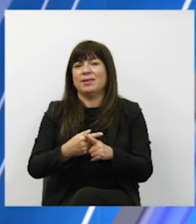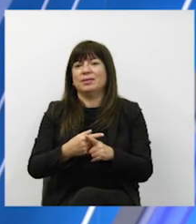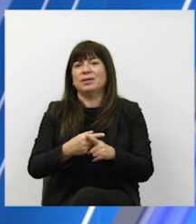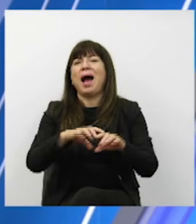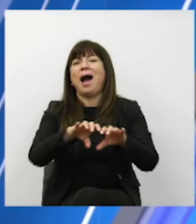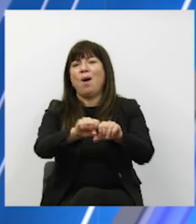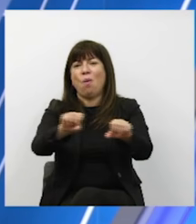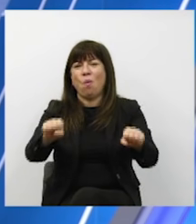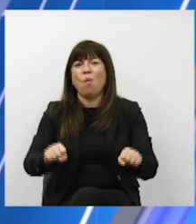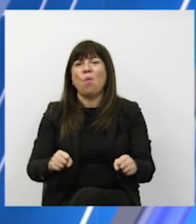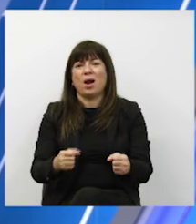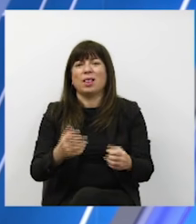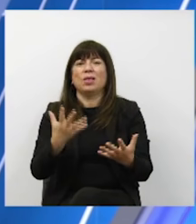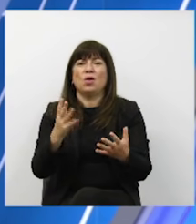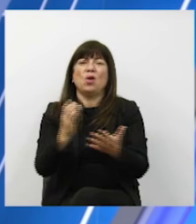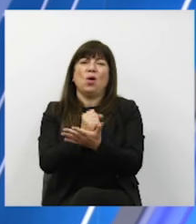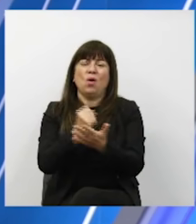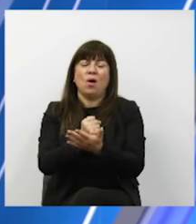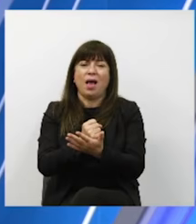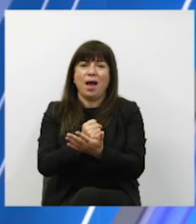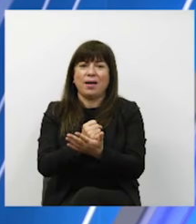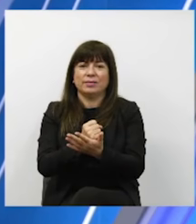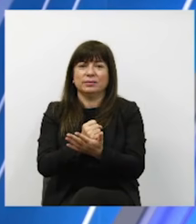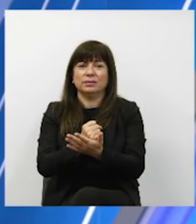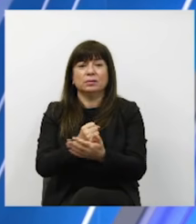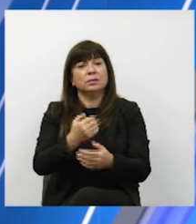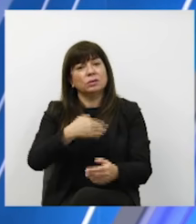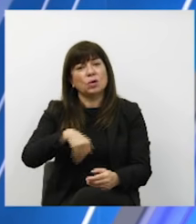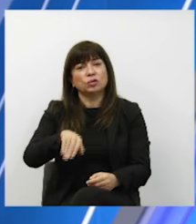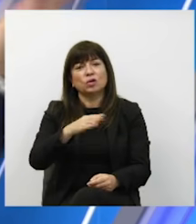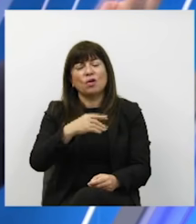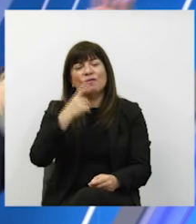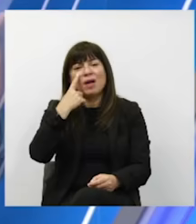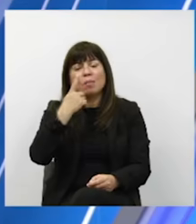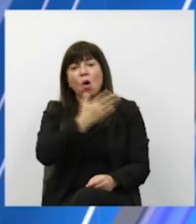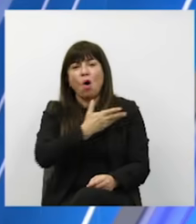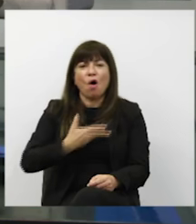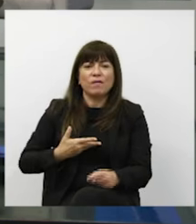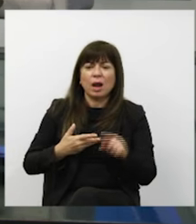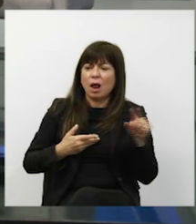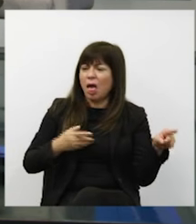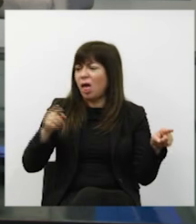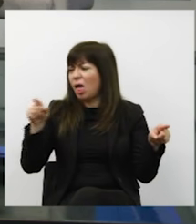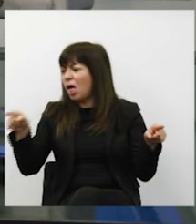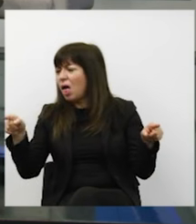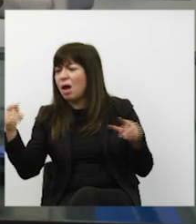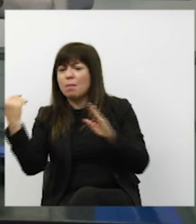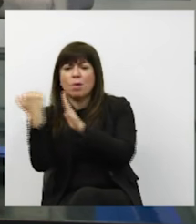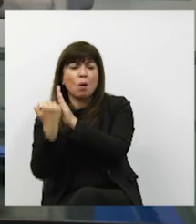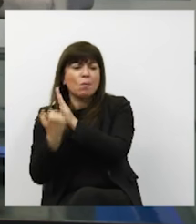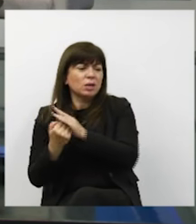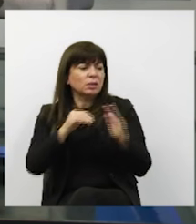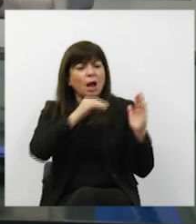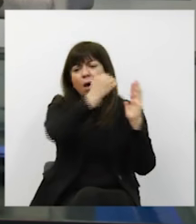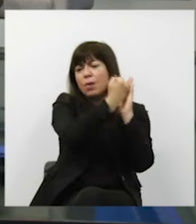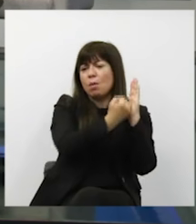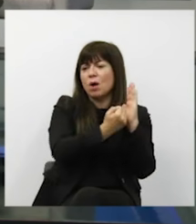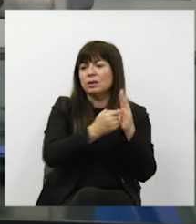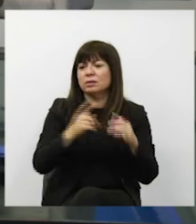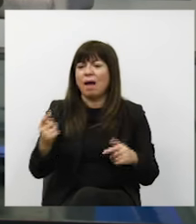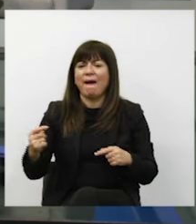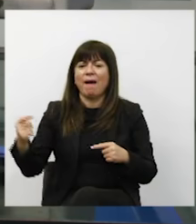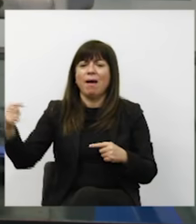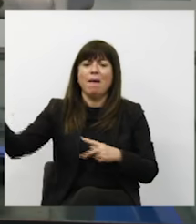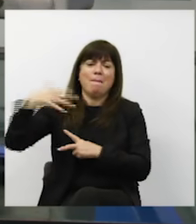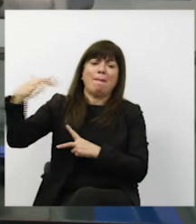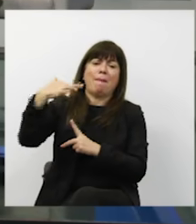acuerdo común y podamos progresar. Hoy día lo que vemos es que cada vez que un gobierno de un lado o del otro propone una medida, aunque sea pequeña, lo único